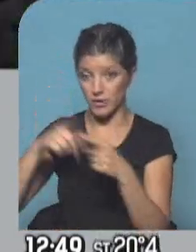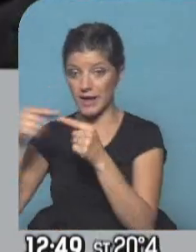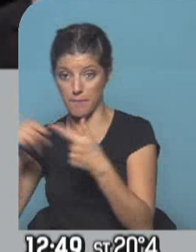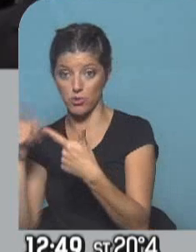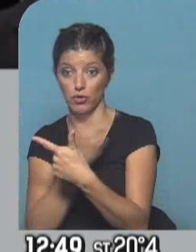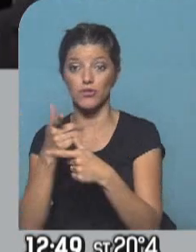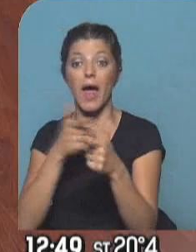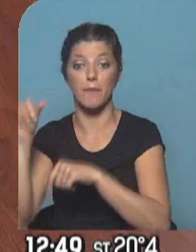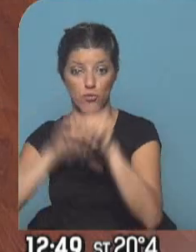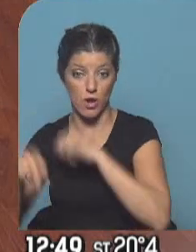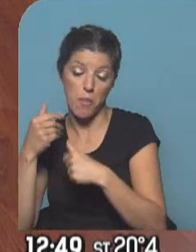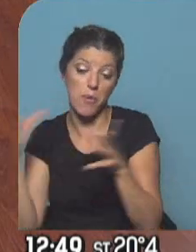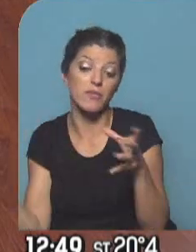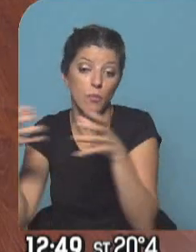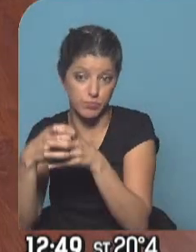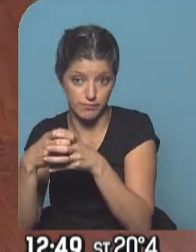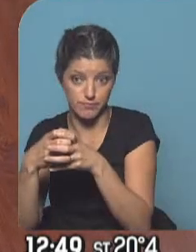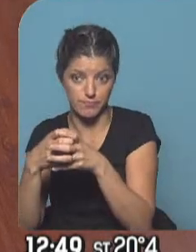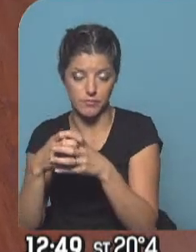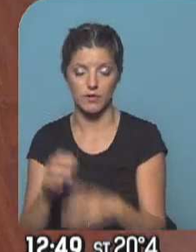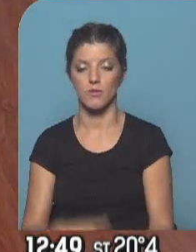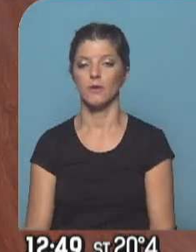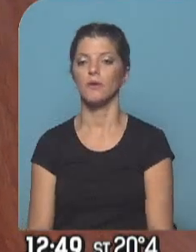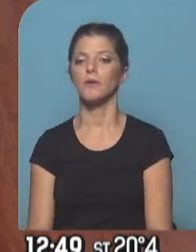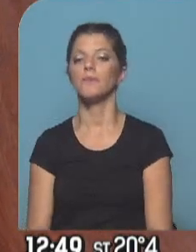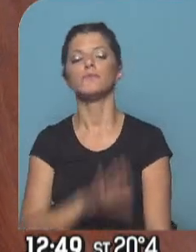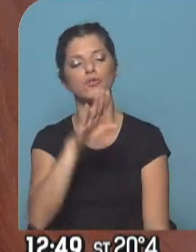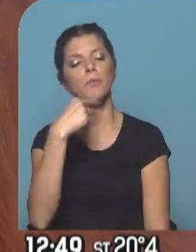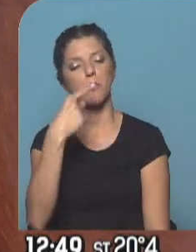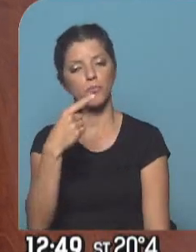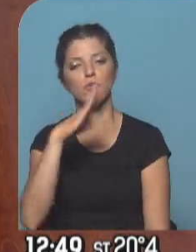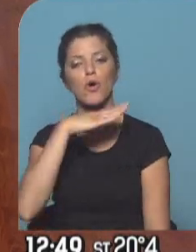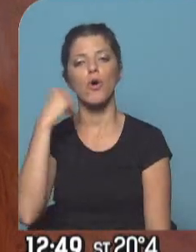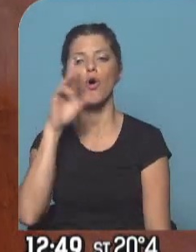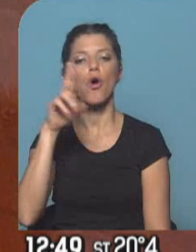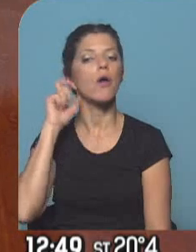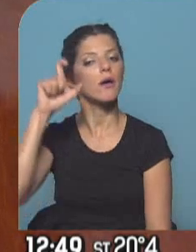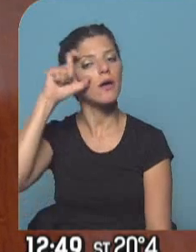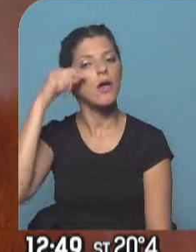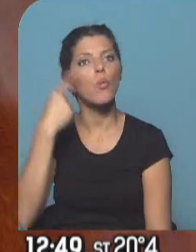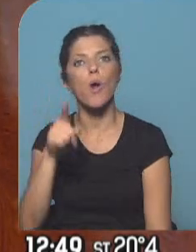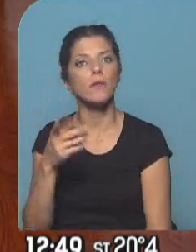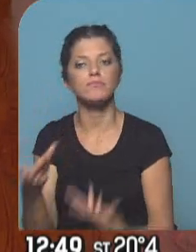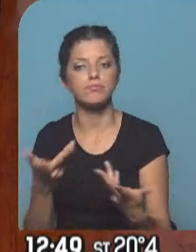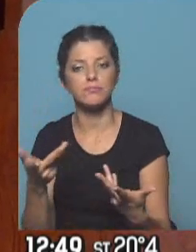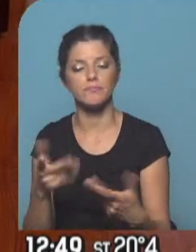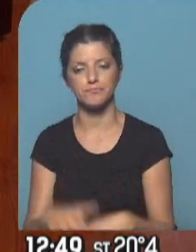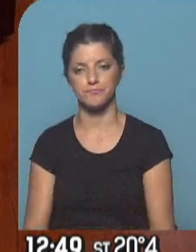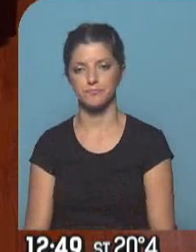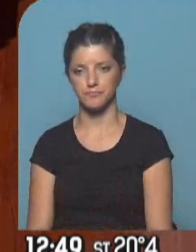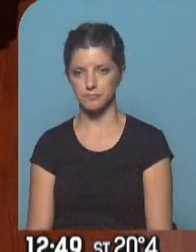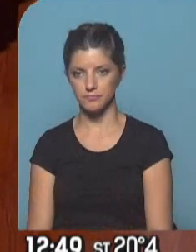norteamericana muy fuerte. Entonces le pregunto a Jorge, ¿cuáles son las posiciones en este momento de los países de este tablero, de esta zona? Antes de